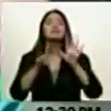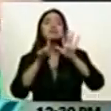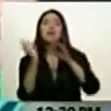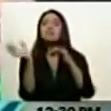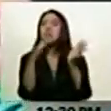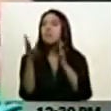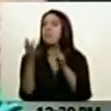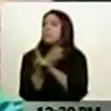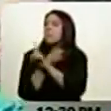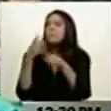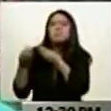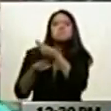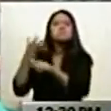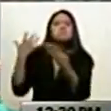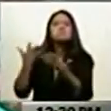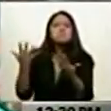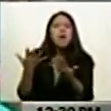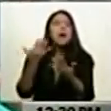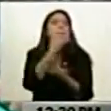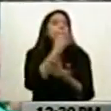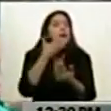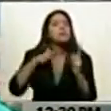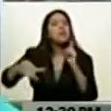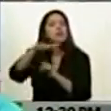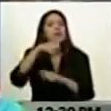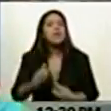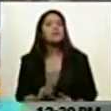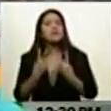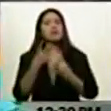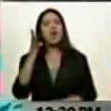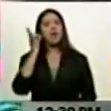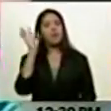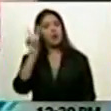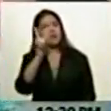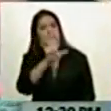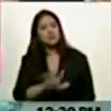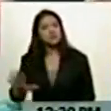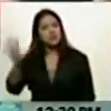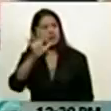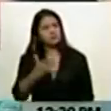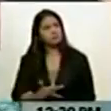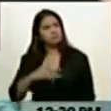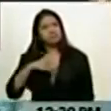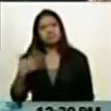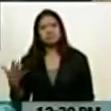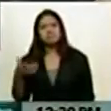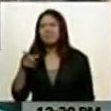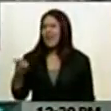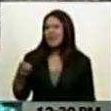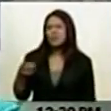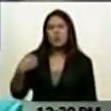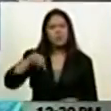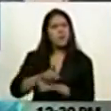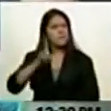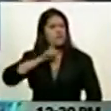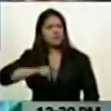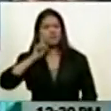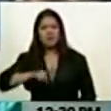cosa para mejorar la condición de vida de las mujeres venezolanas. Son unos